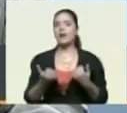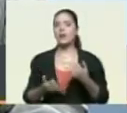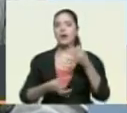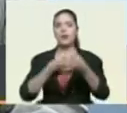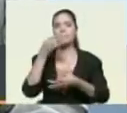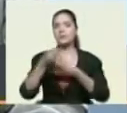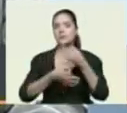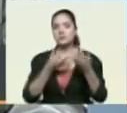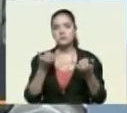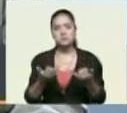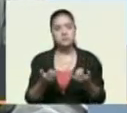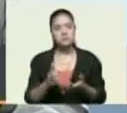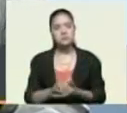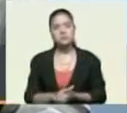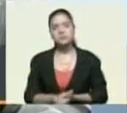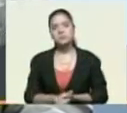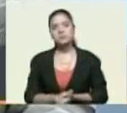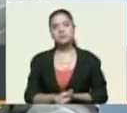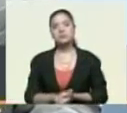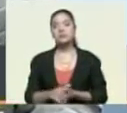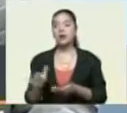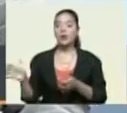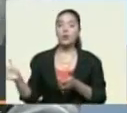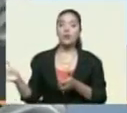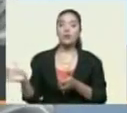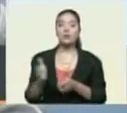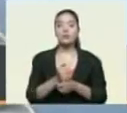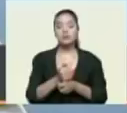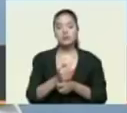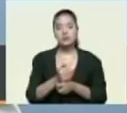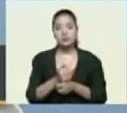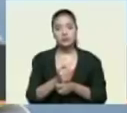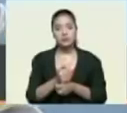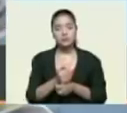a la incautación